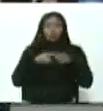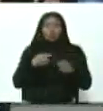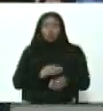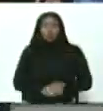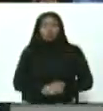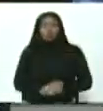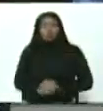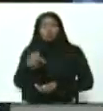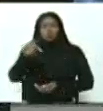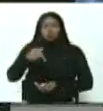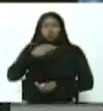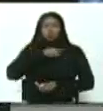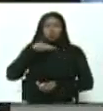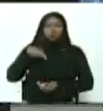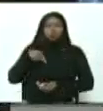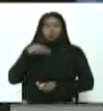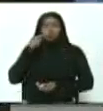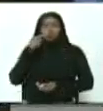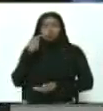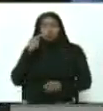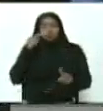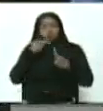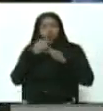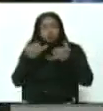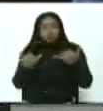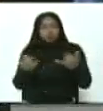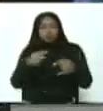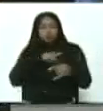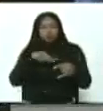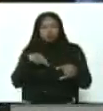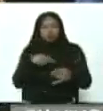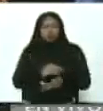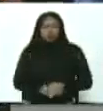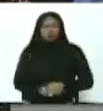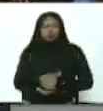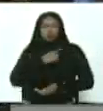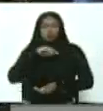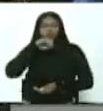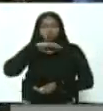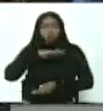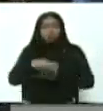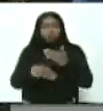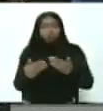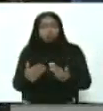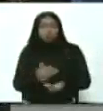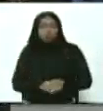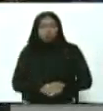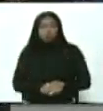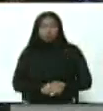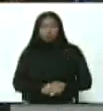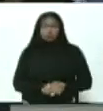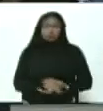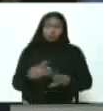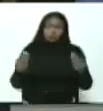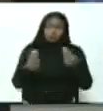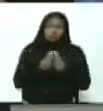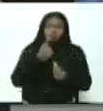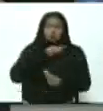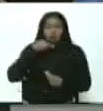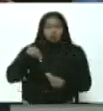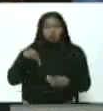que hoy estamos marcando la historia de esta nueva era y que junto a